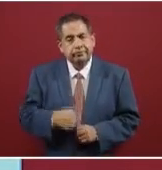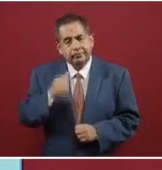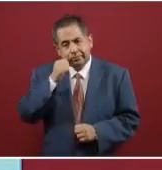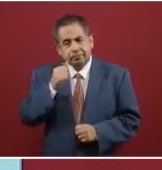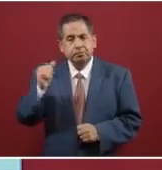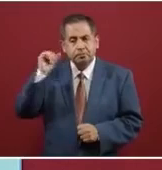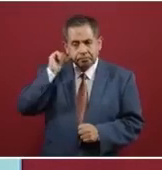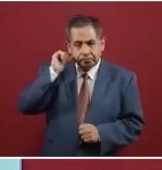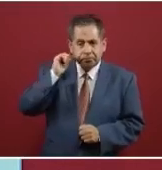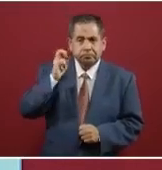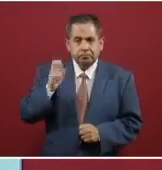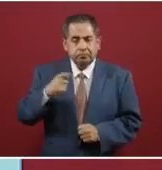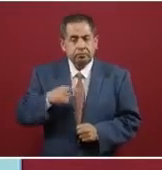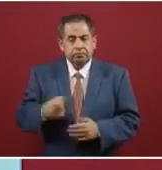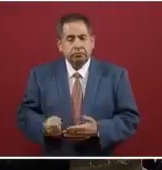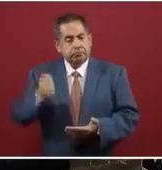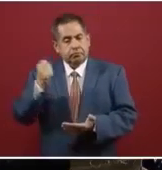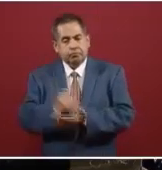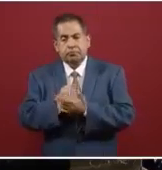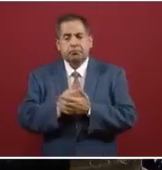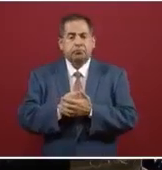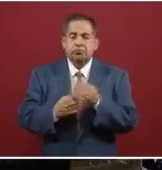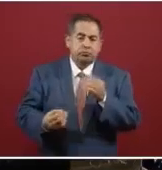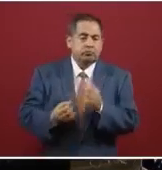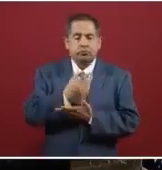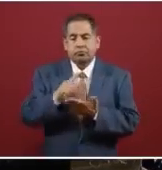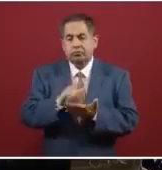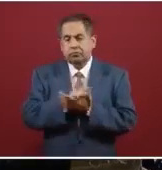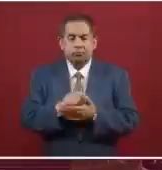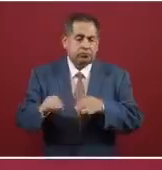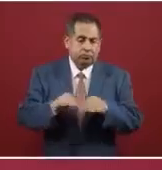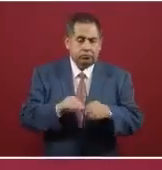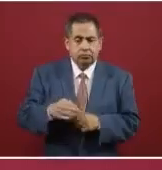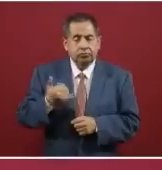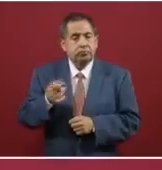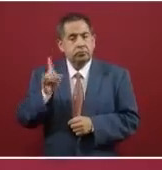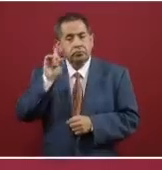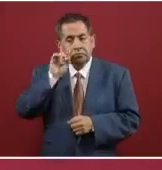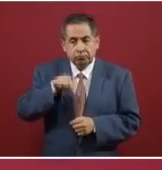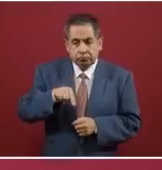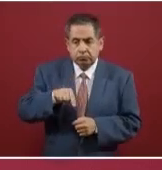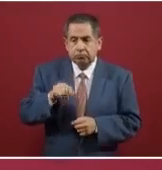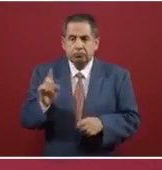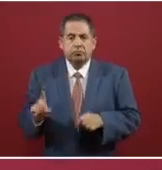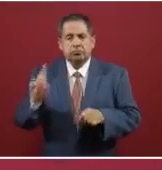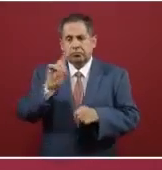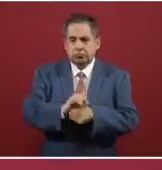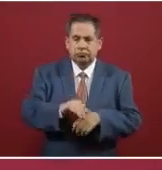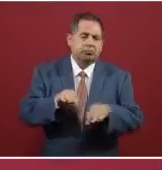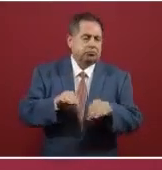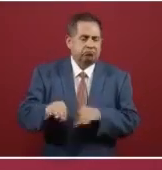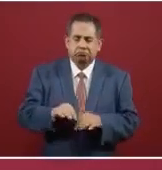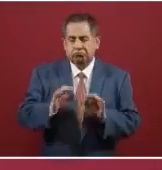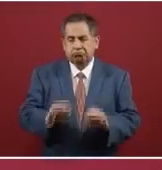ayer se aprueba la reforma laboral y mañana pues es el Día del